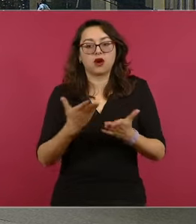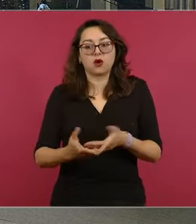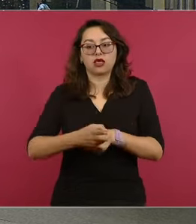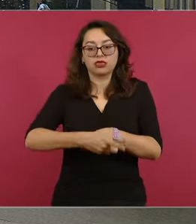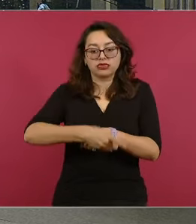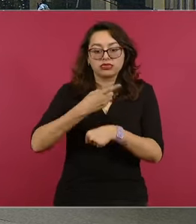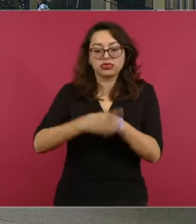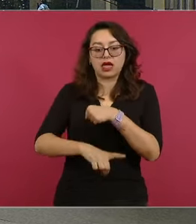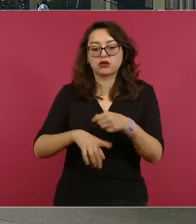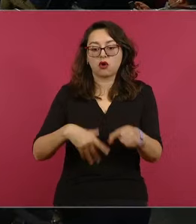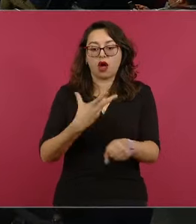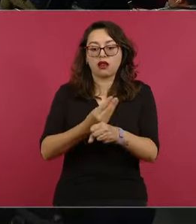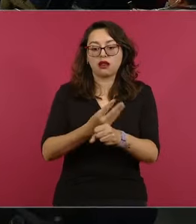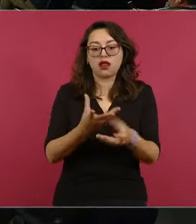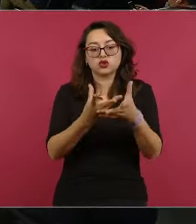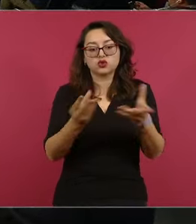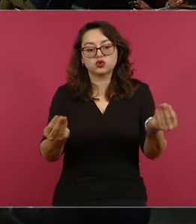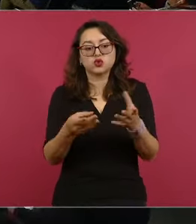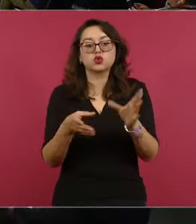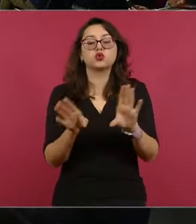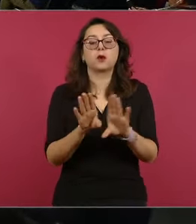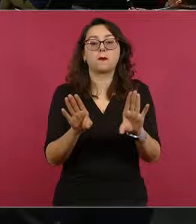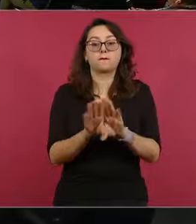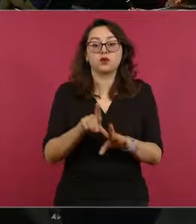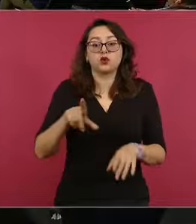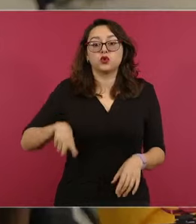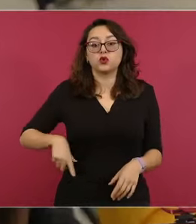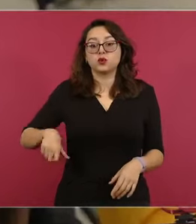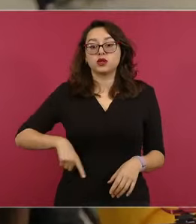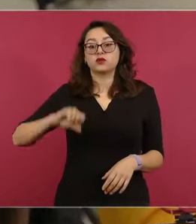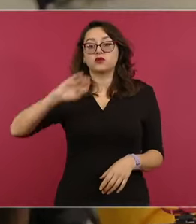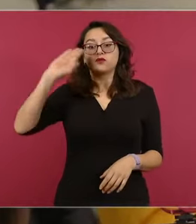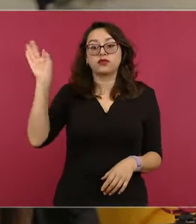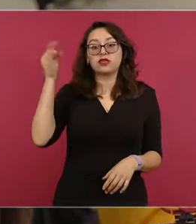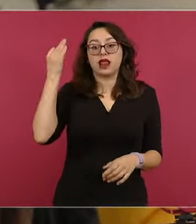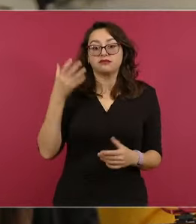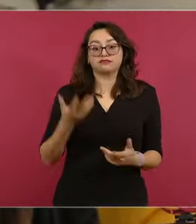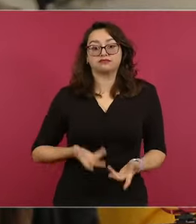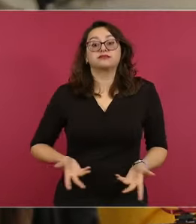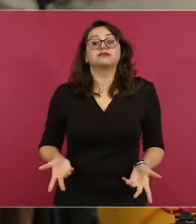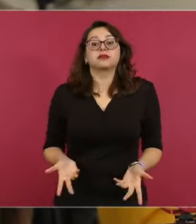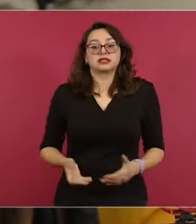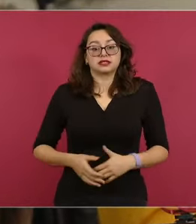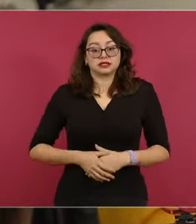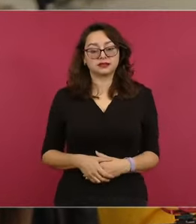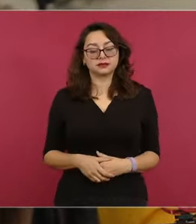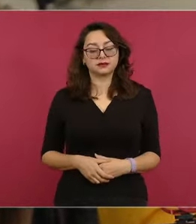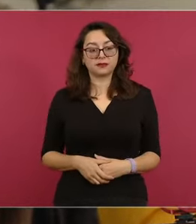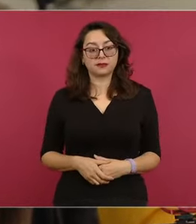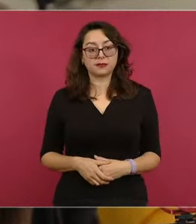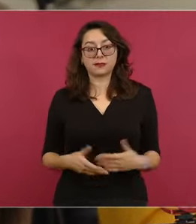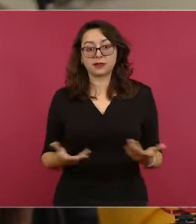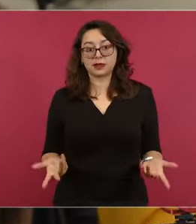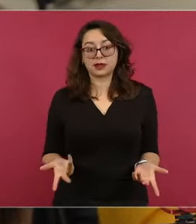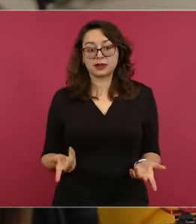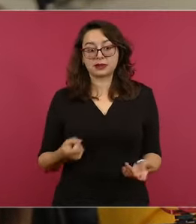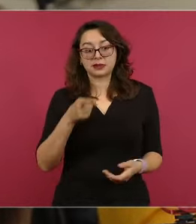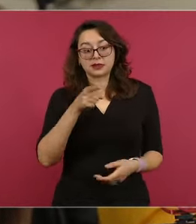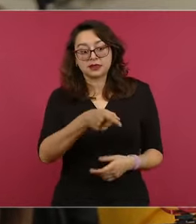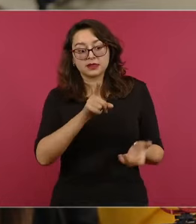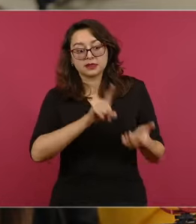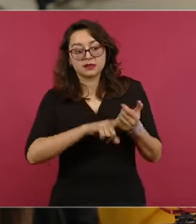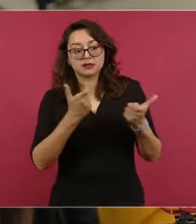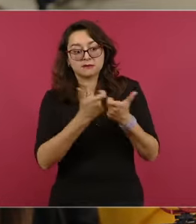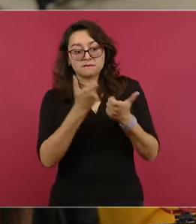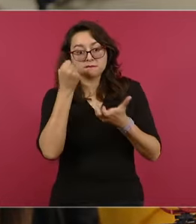de esto que ha revelado la Semarnat. ¿Qué hará el gobierno federal y la empresa en torno al río Sonora, y si se va a revivir este